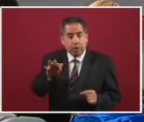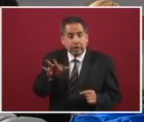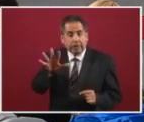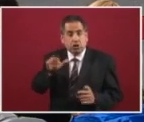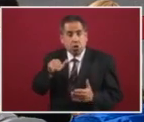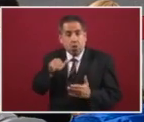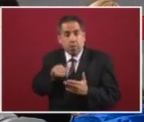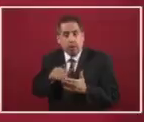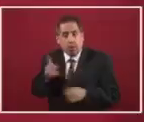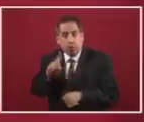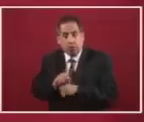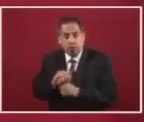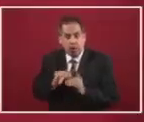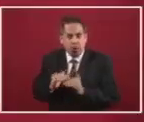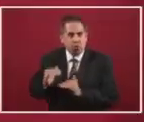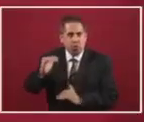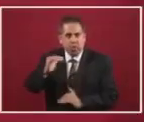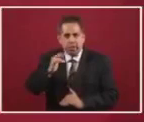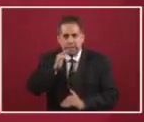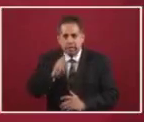diarios.